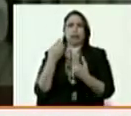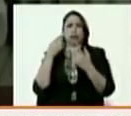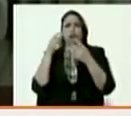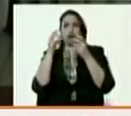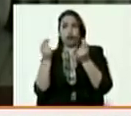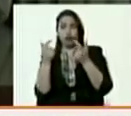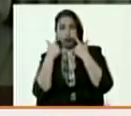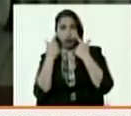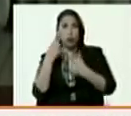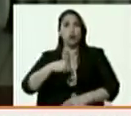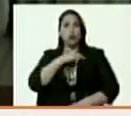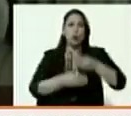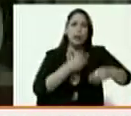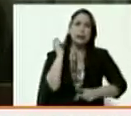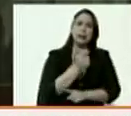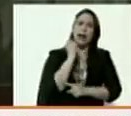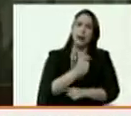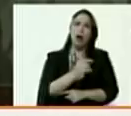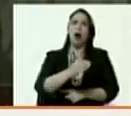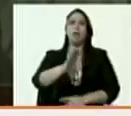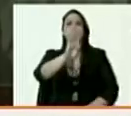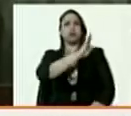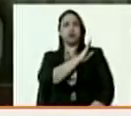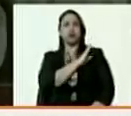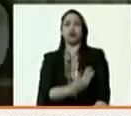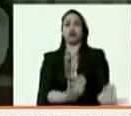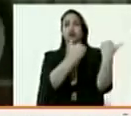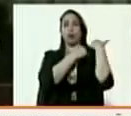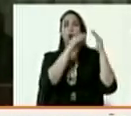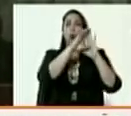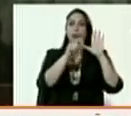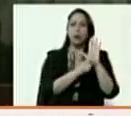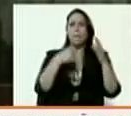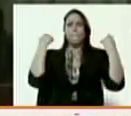que nos corresponde por constitución.